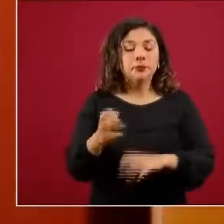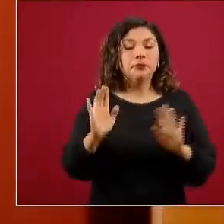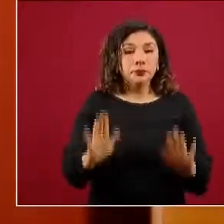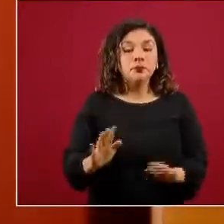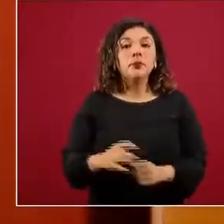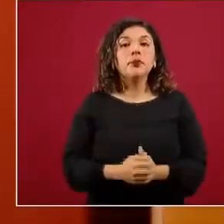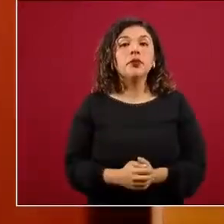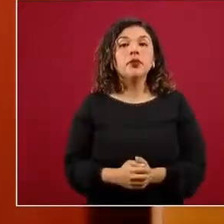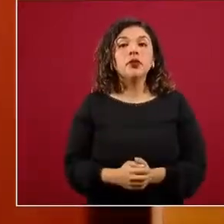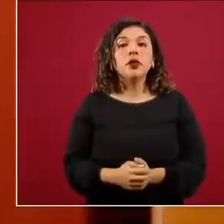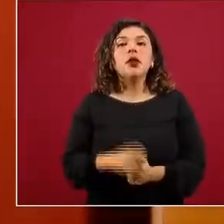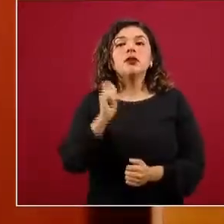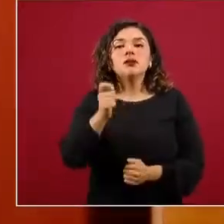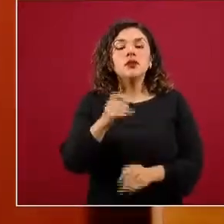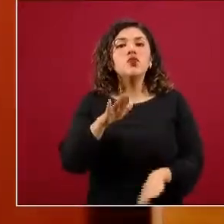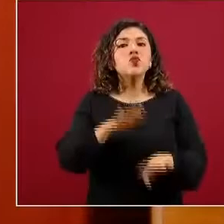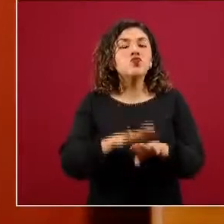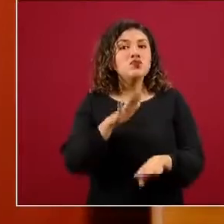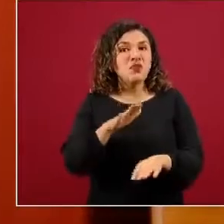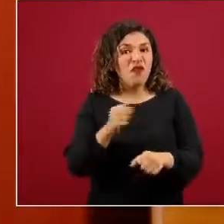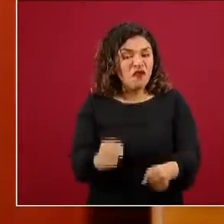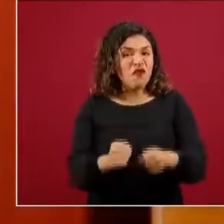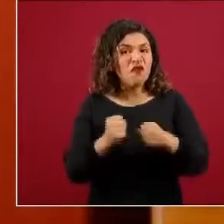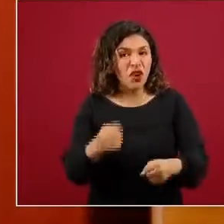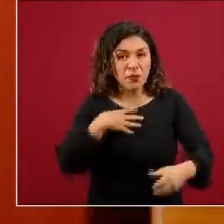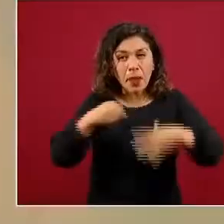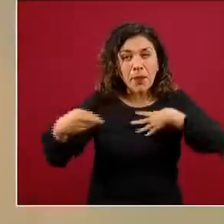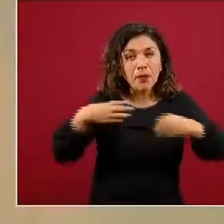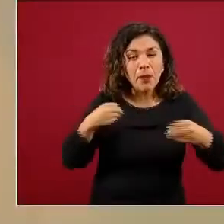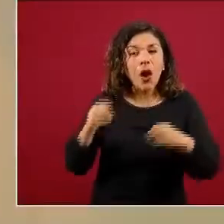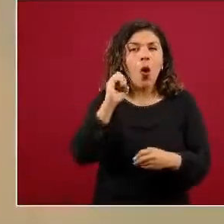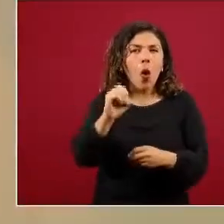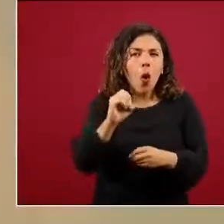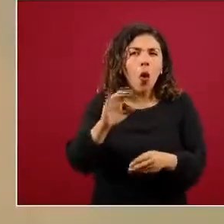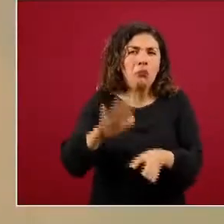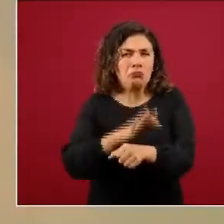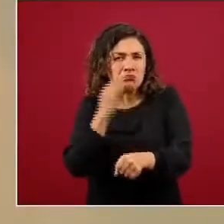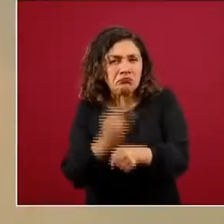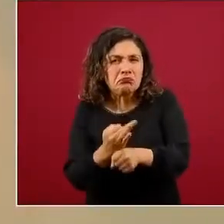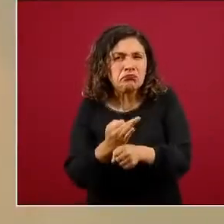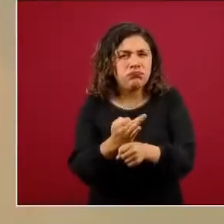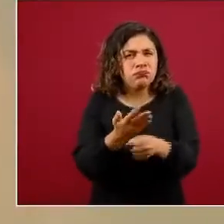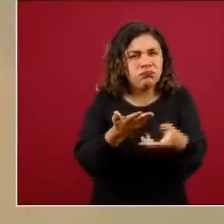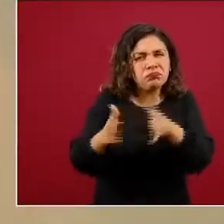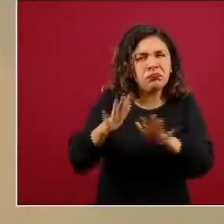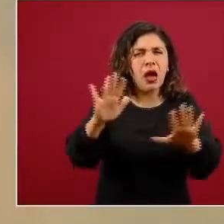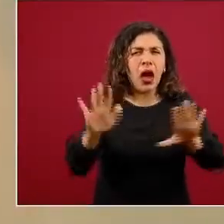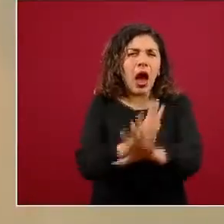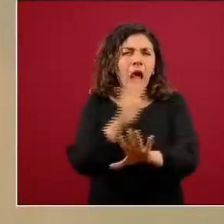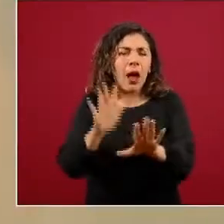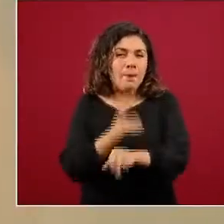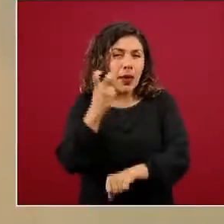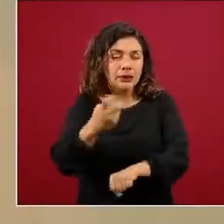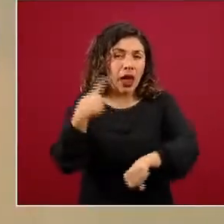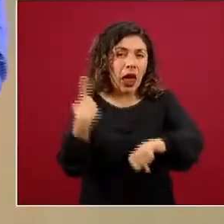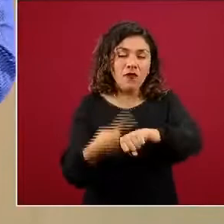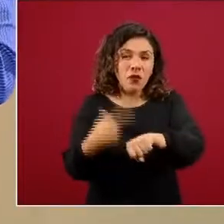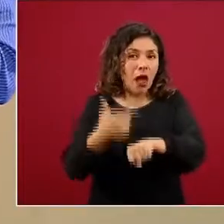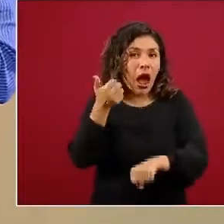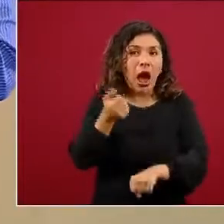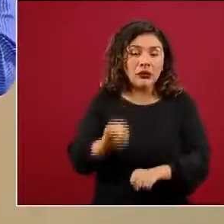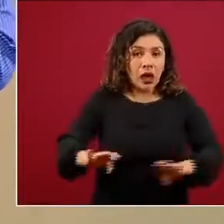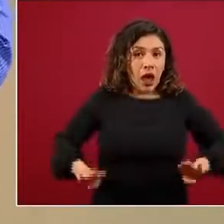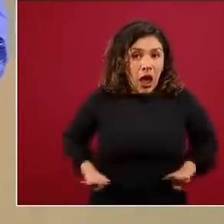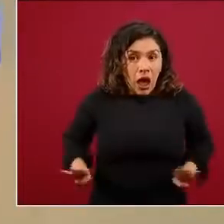directos, inmediatos, de qué tan intensa está la transmisión de la enfermedad o del virus que la